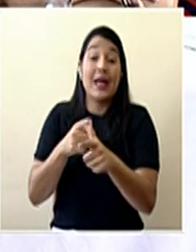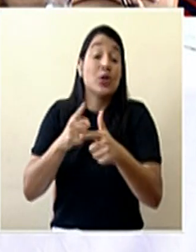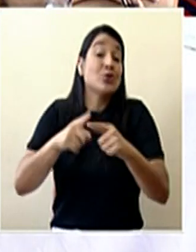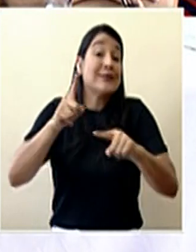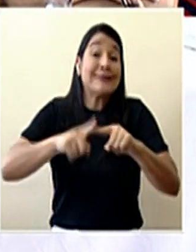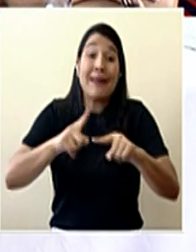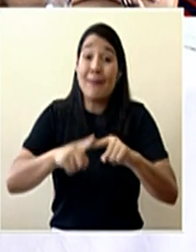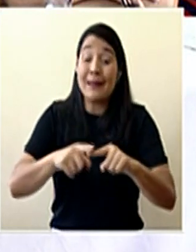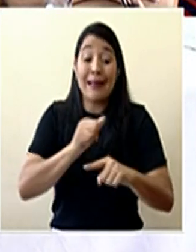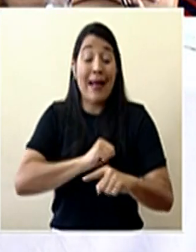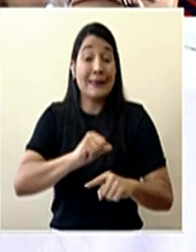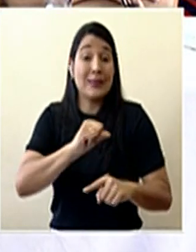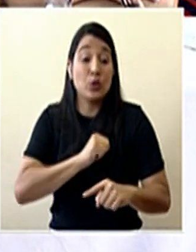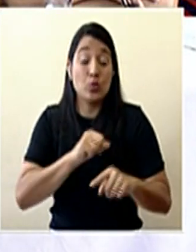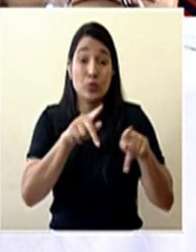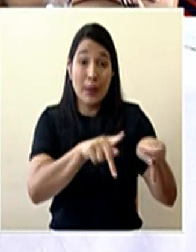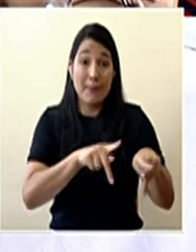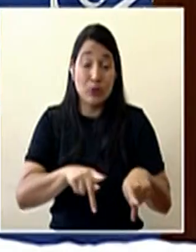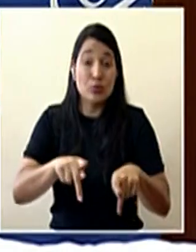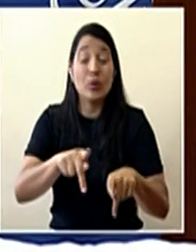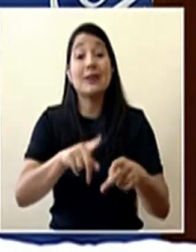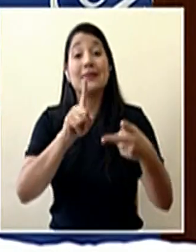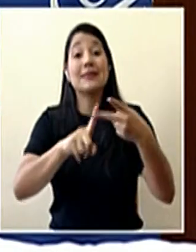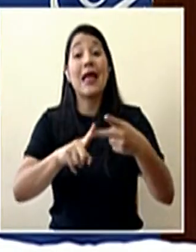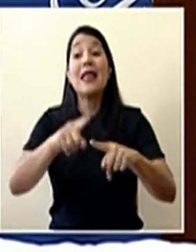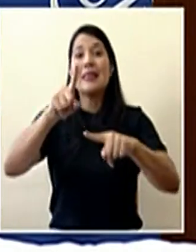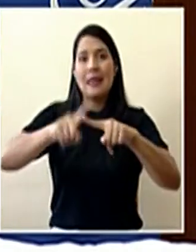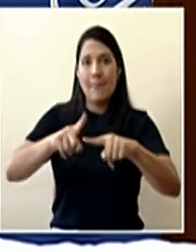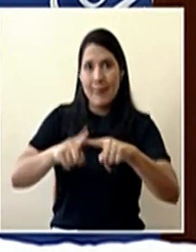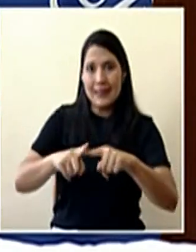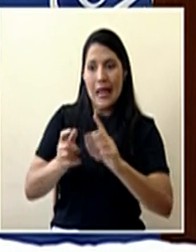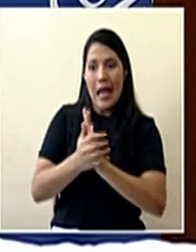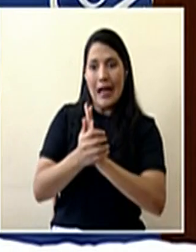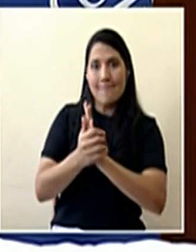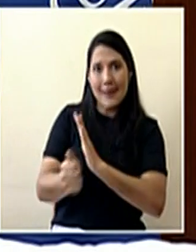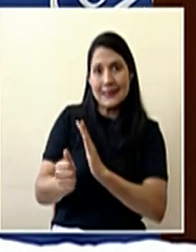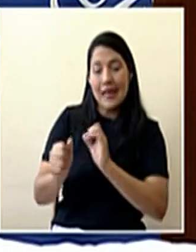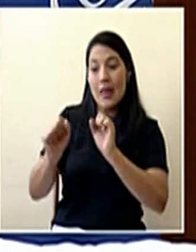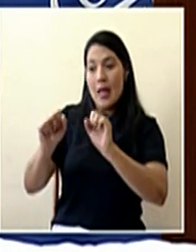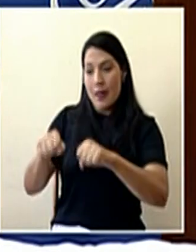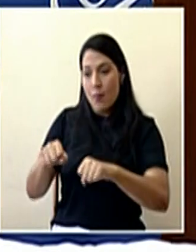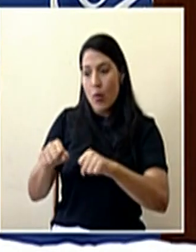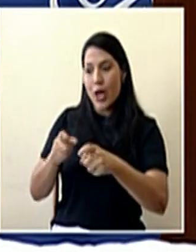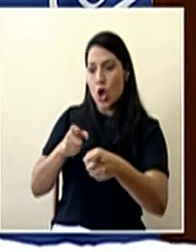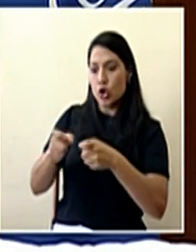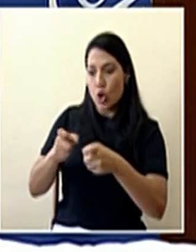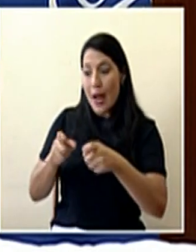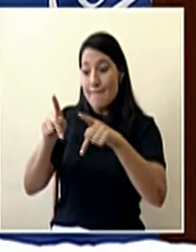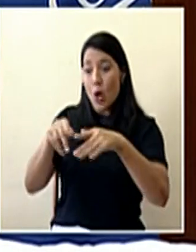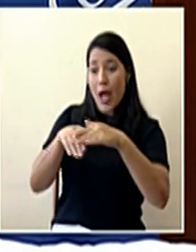digo, la capacidad que podamos tener de administrar la rotación en esas camas, ¿verdad?, de la gente que vaya saliendo por una u otra